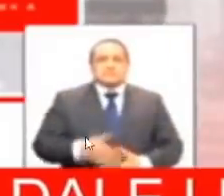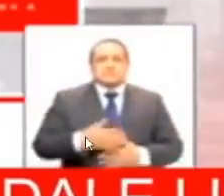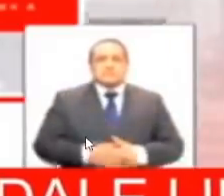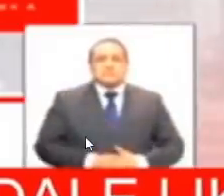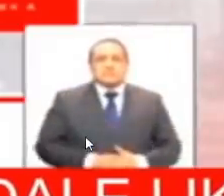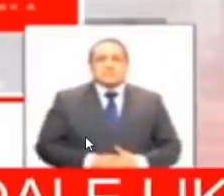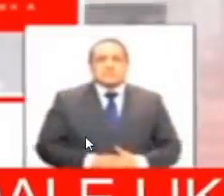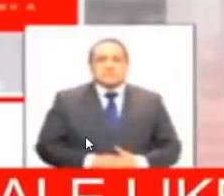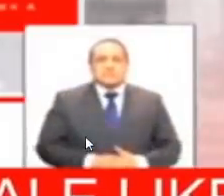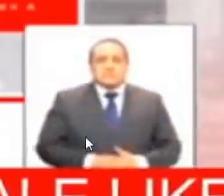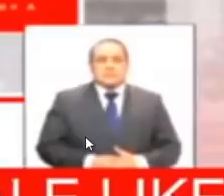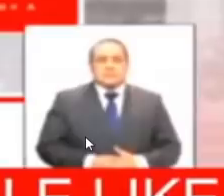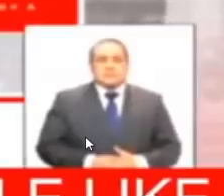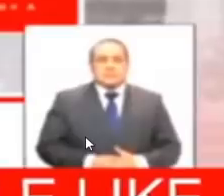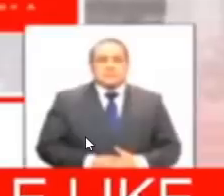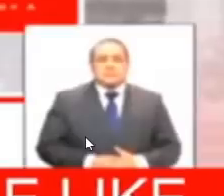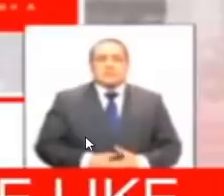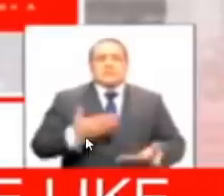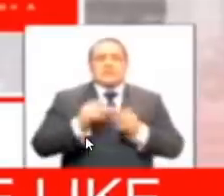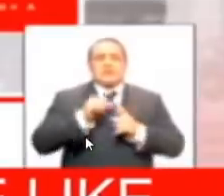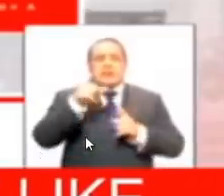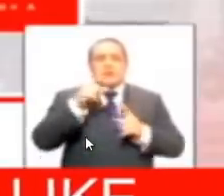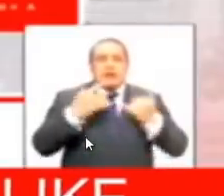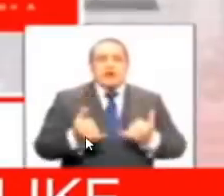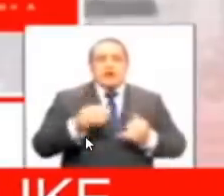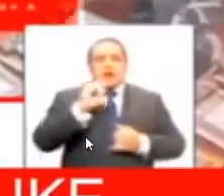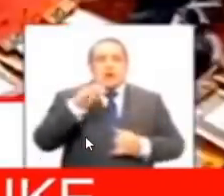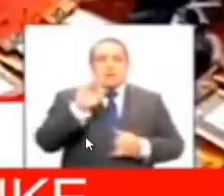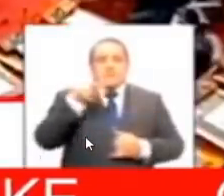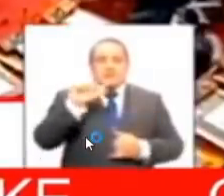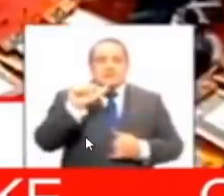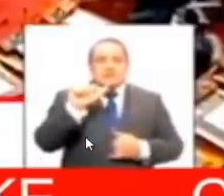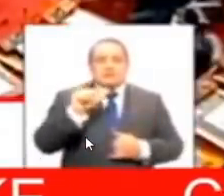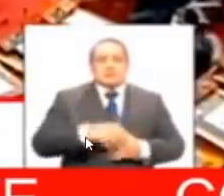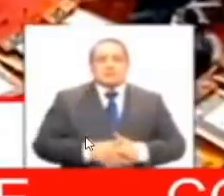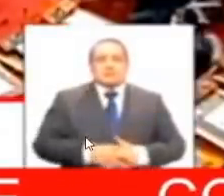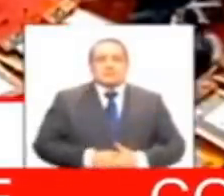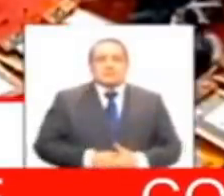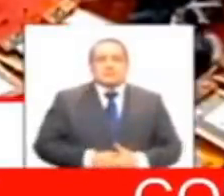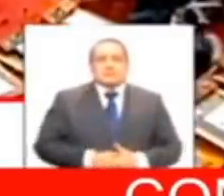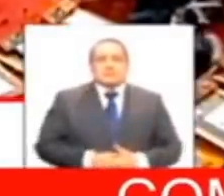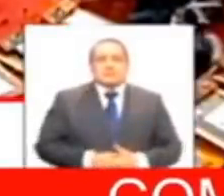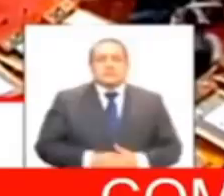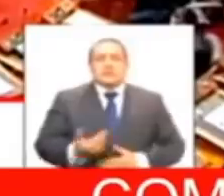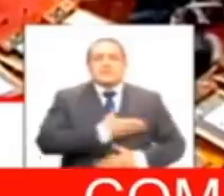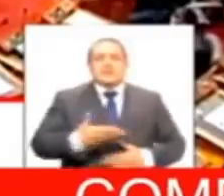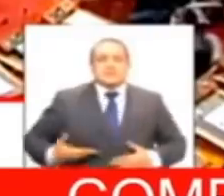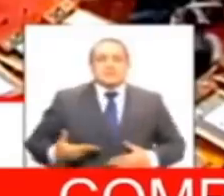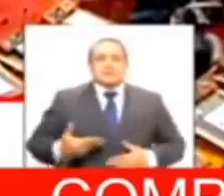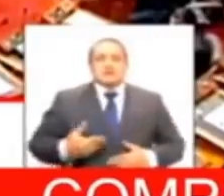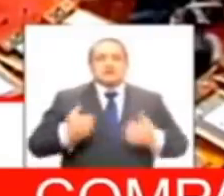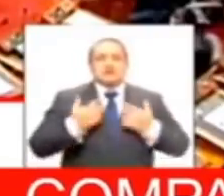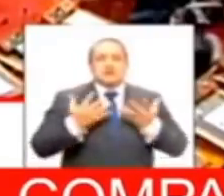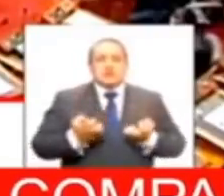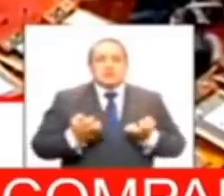Gracias, ¡qué vergüenza silencio. Para la izquierda! Tiene la palabra el señor César Combina por un minuto. Presidenta,